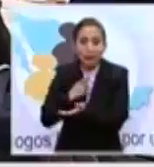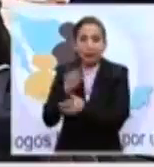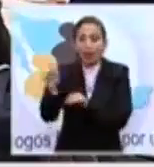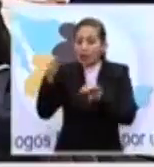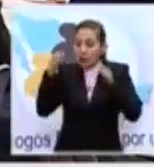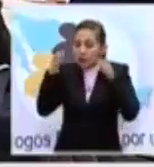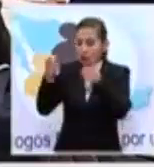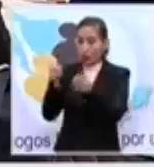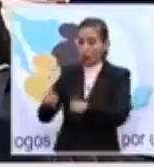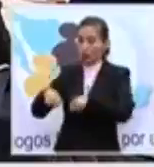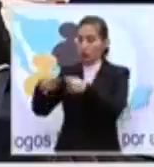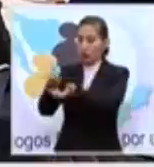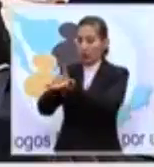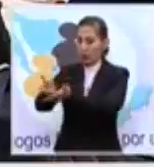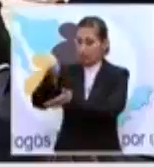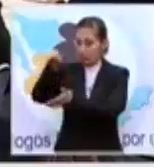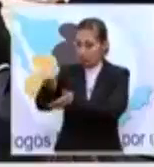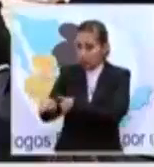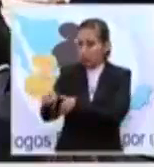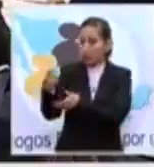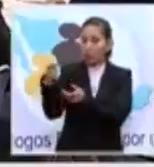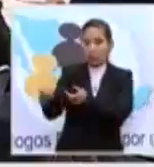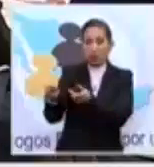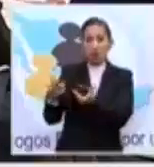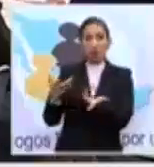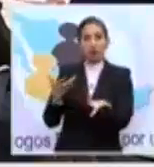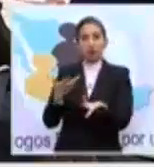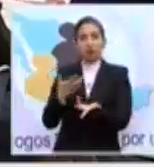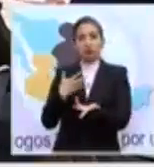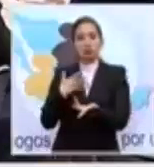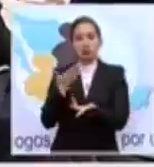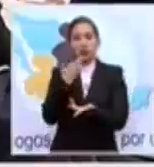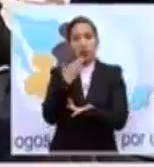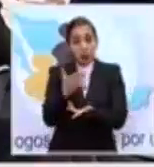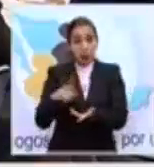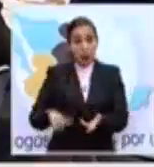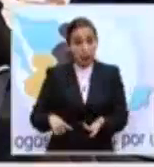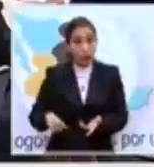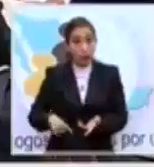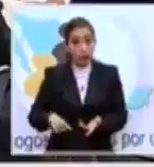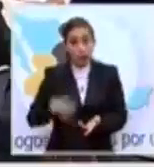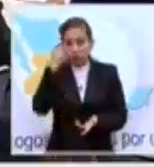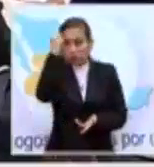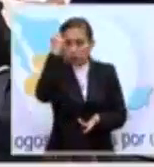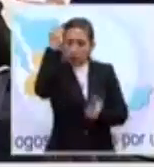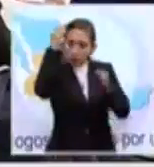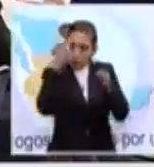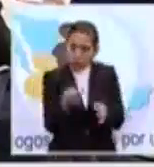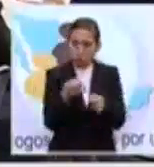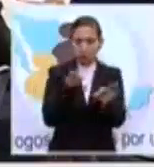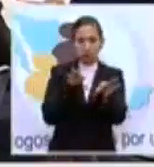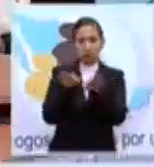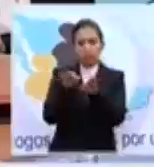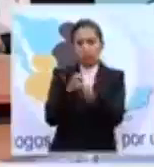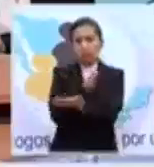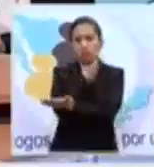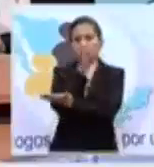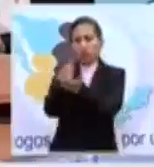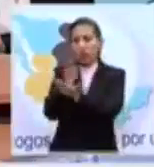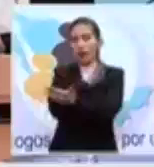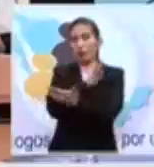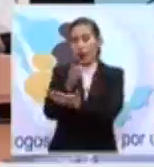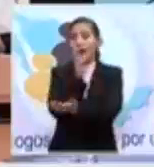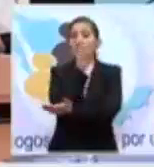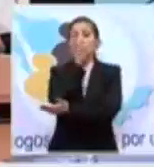un enfoque de derecho, pero sobre todo de gobernanza, es decir, de buen gobierno, de gobierno técnicamente eficiente, que nos pueda